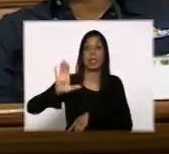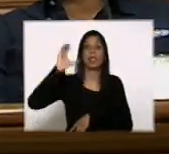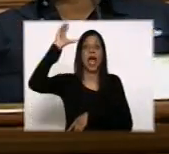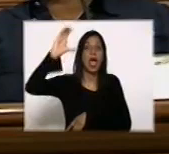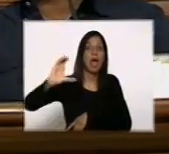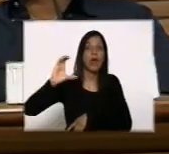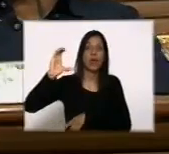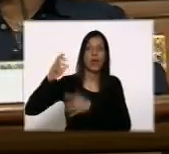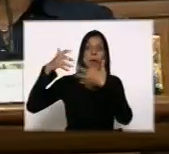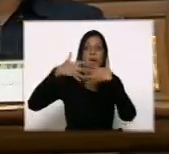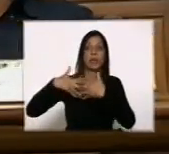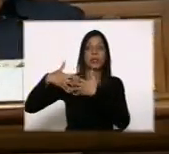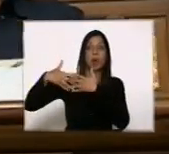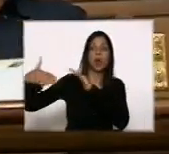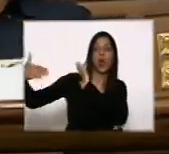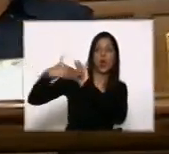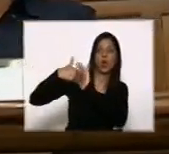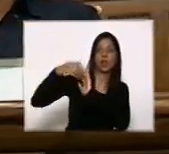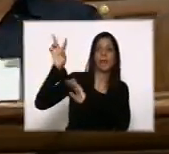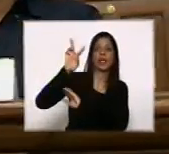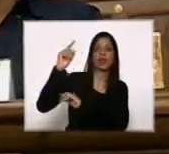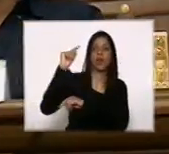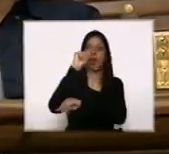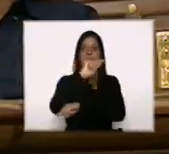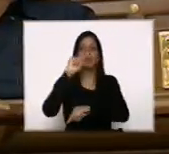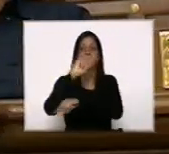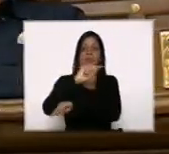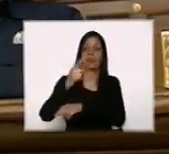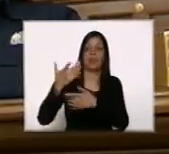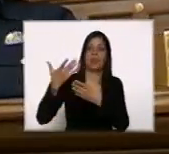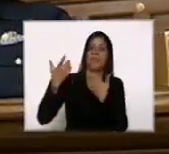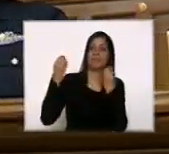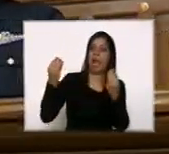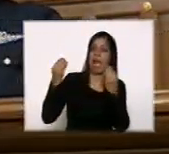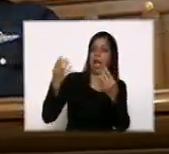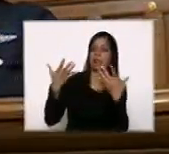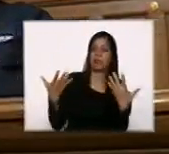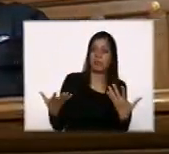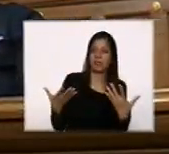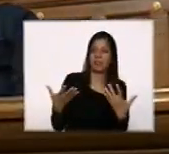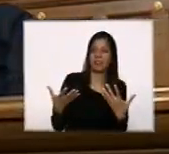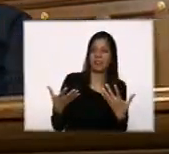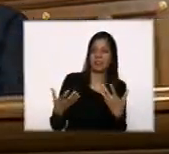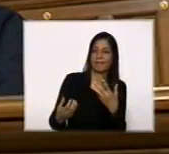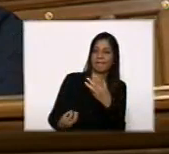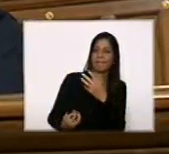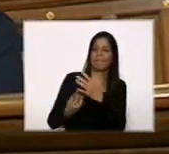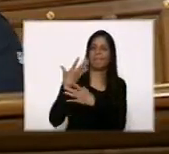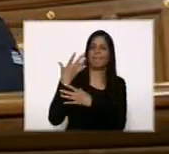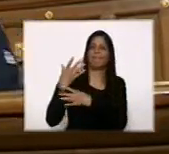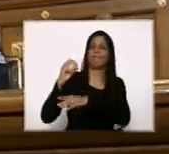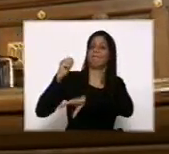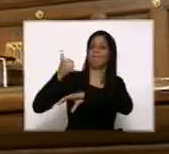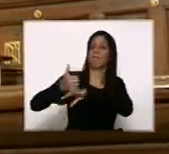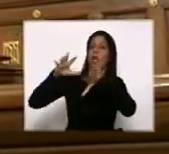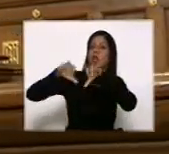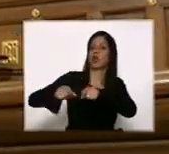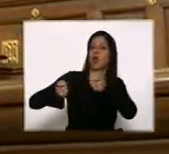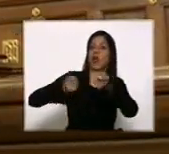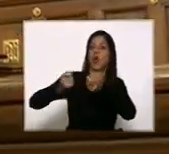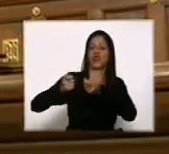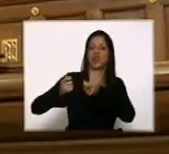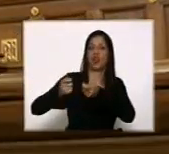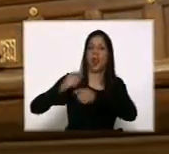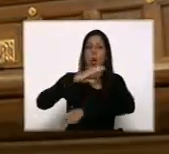imperiales que hoy se ciernen contra nuestra patria, que pretenden darle vida a lo que es imposible, a una